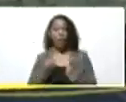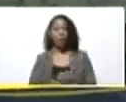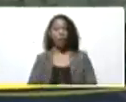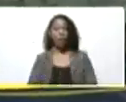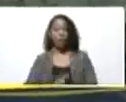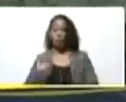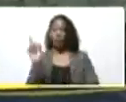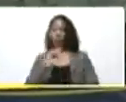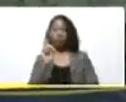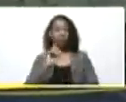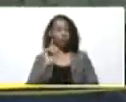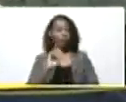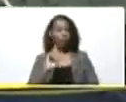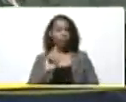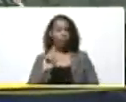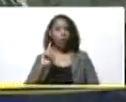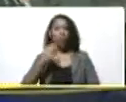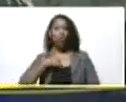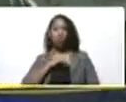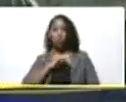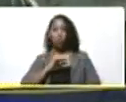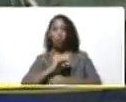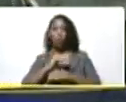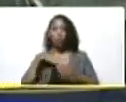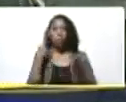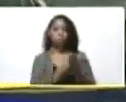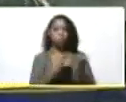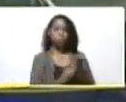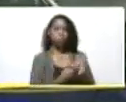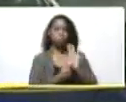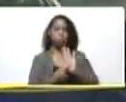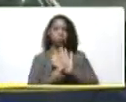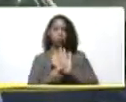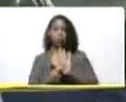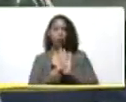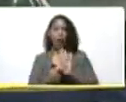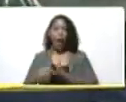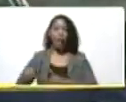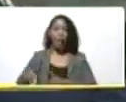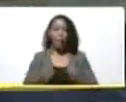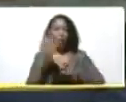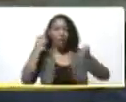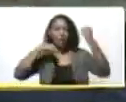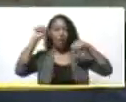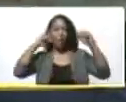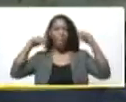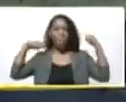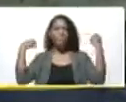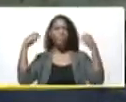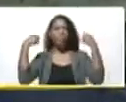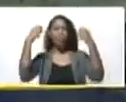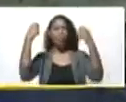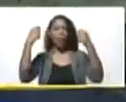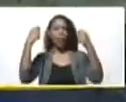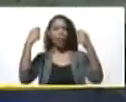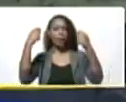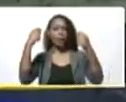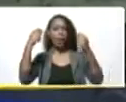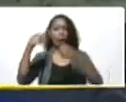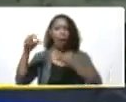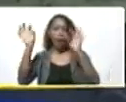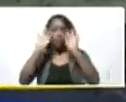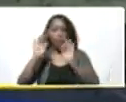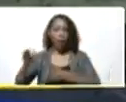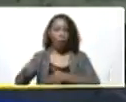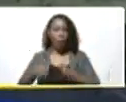No, hemos demostrado que por la vía de las rebeliones populares, que por la vía de